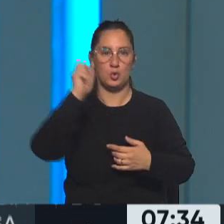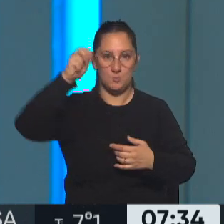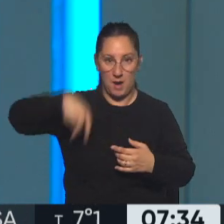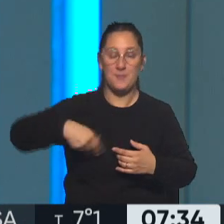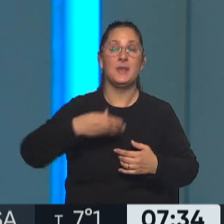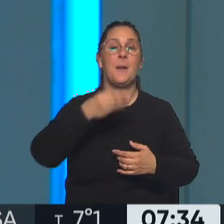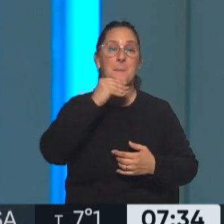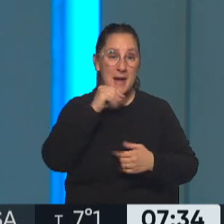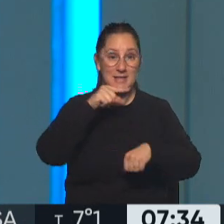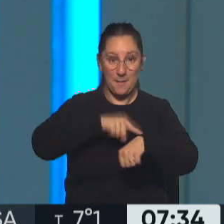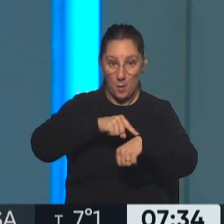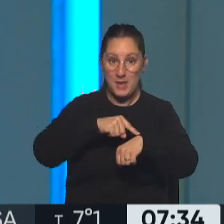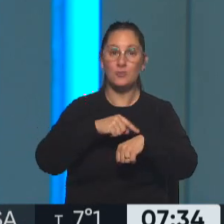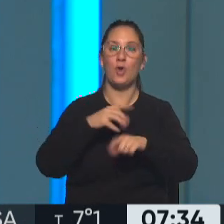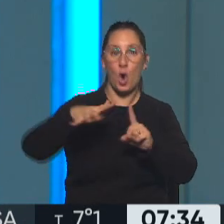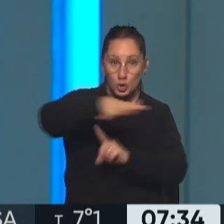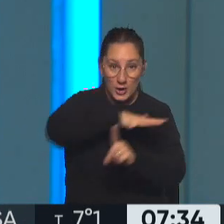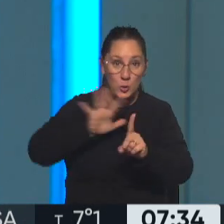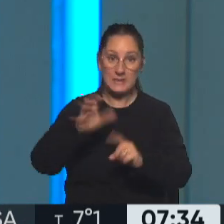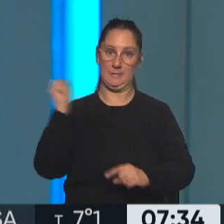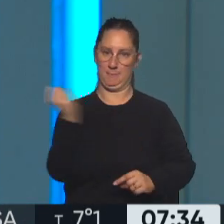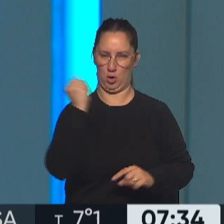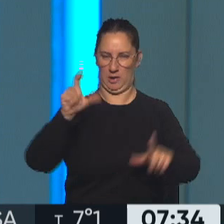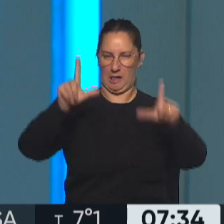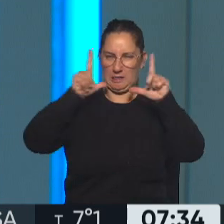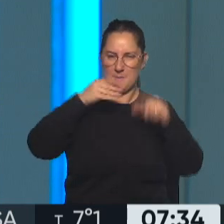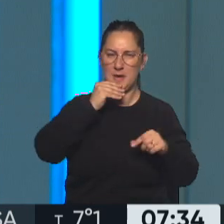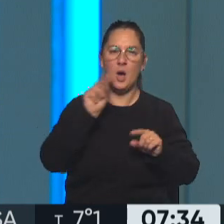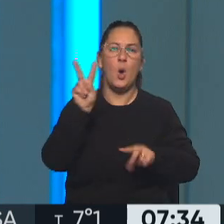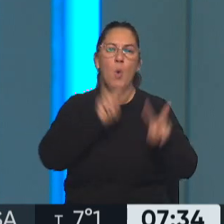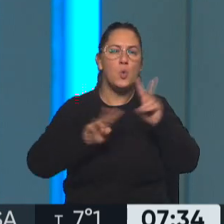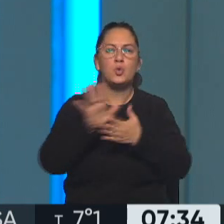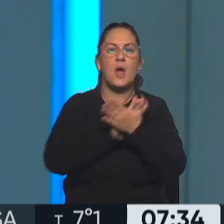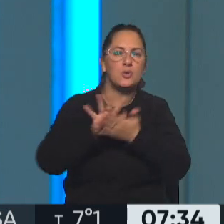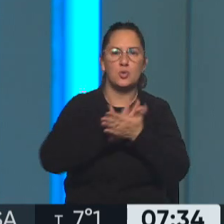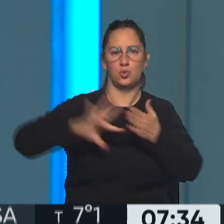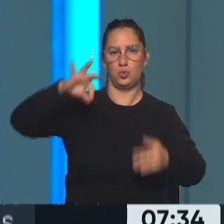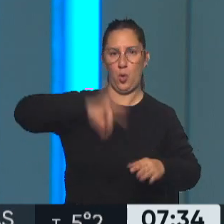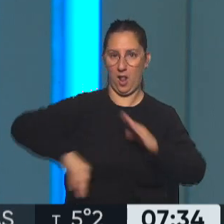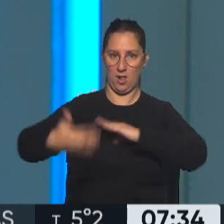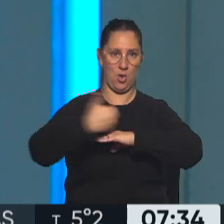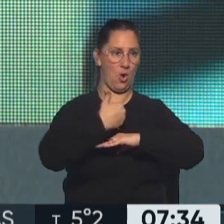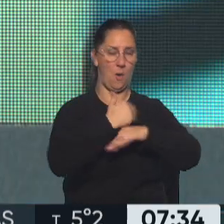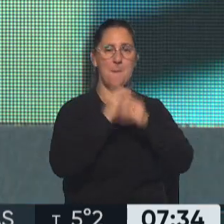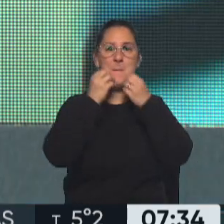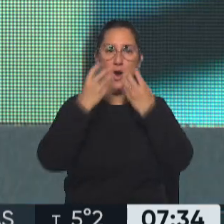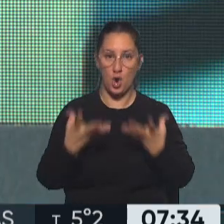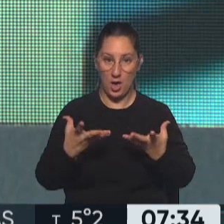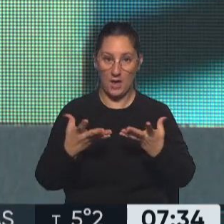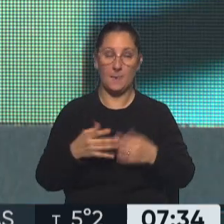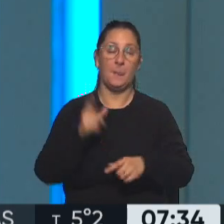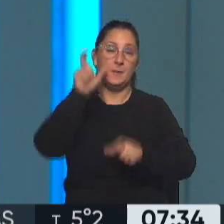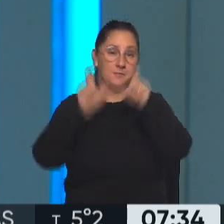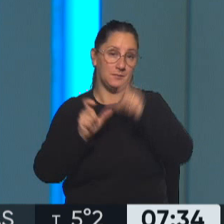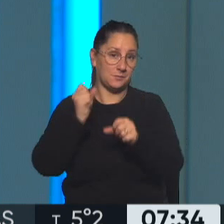rol de Sergio Massa en este contexto, teniendo en cuenta que lo que se busca es recomponer el salario, los ingresos de los trabajadores, y claro,